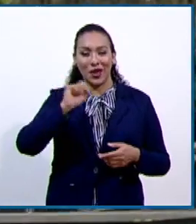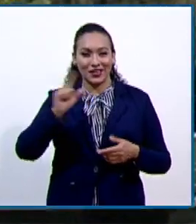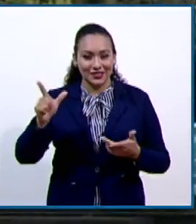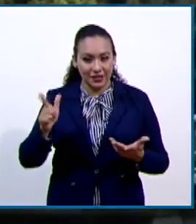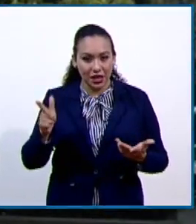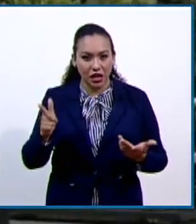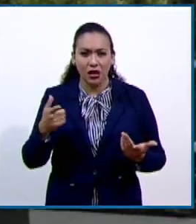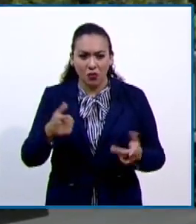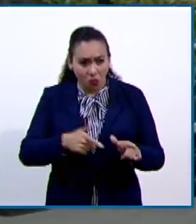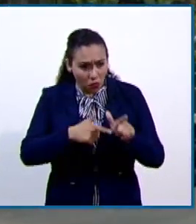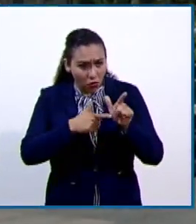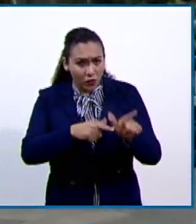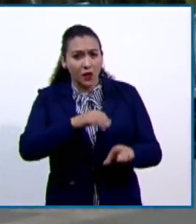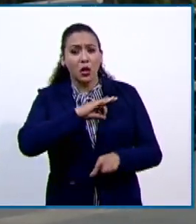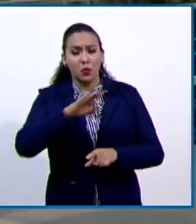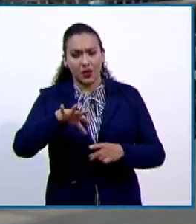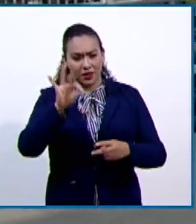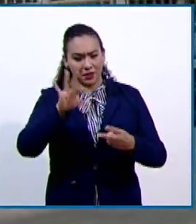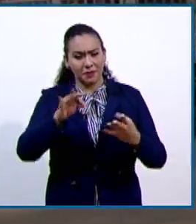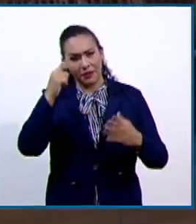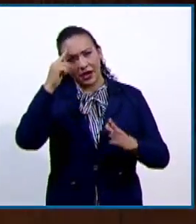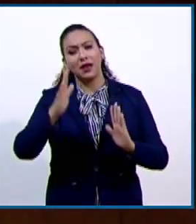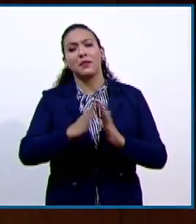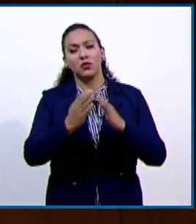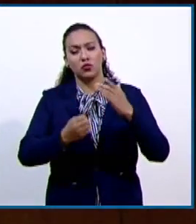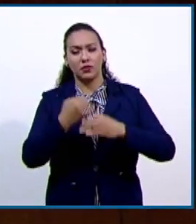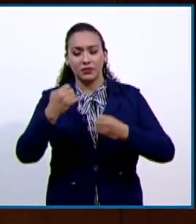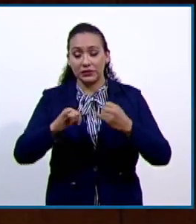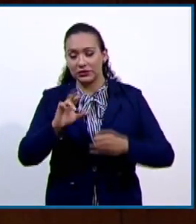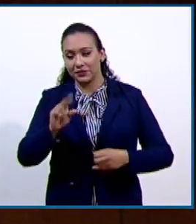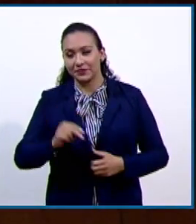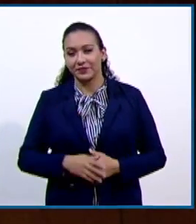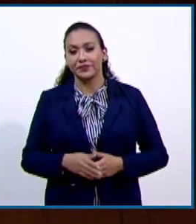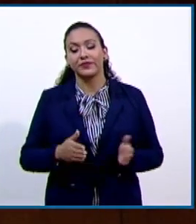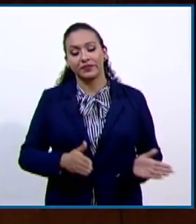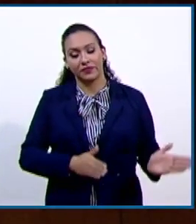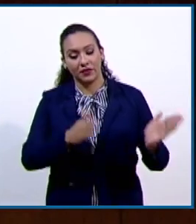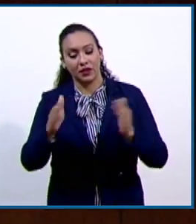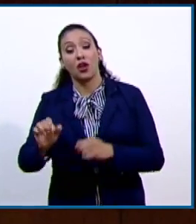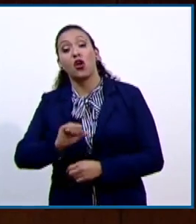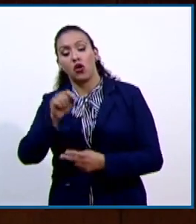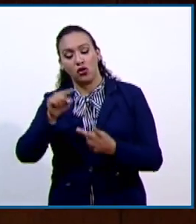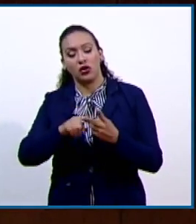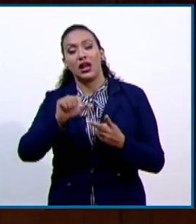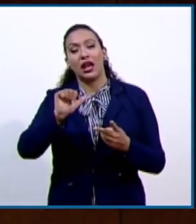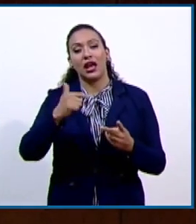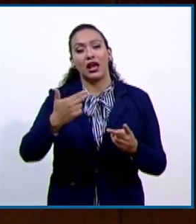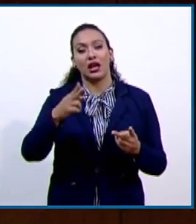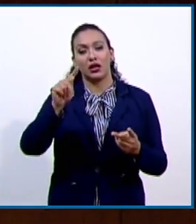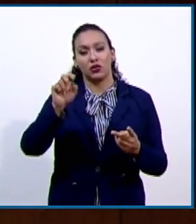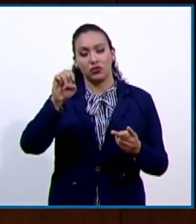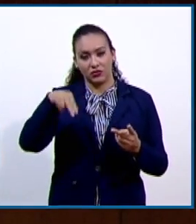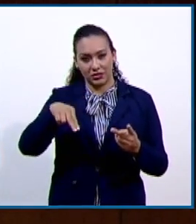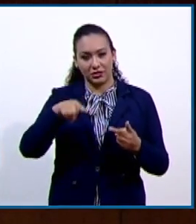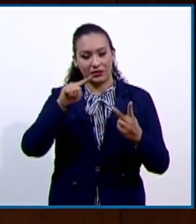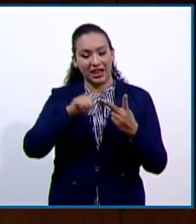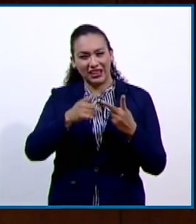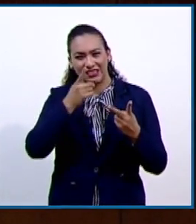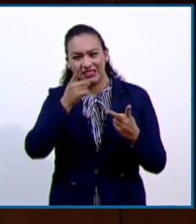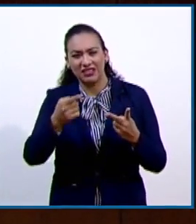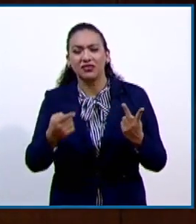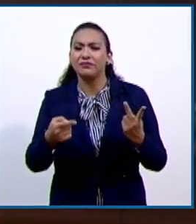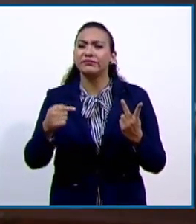continuar en el proceso de selección. El segundo juicio fue promovido por Agustín Quintana Olvera, quien se inconformó por